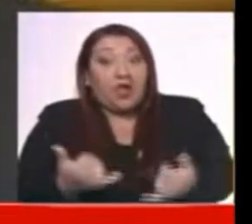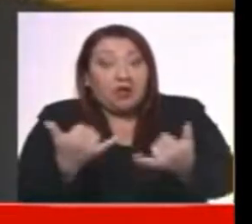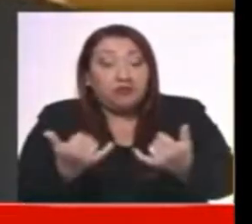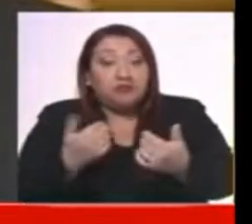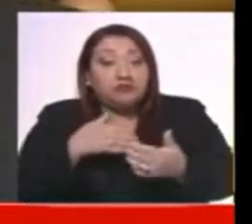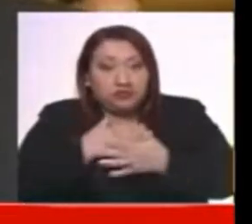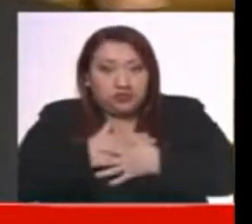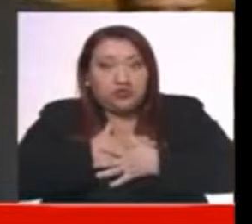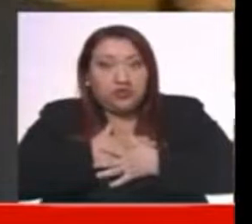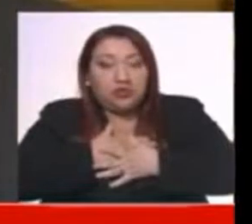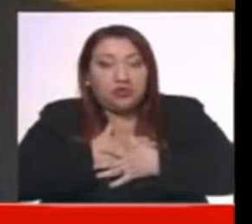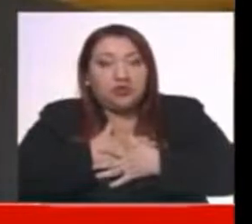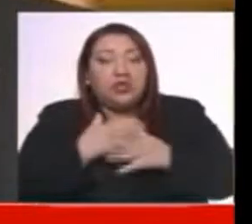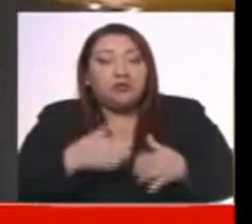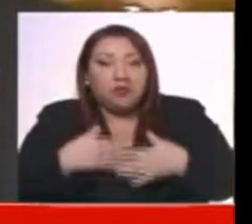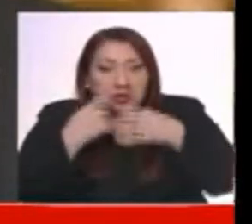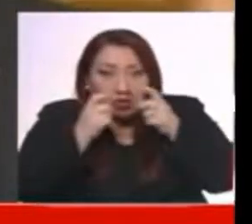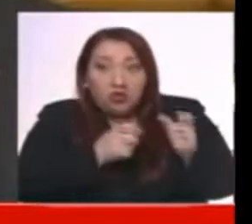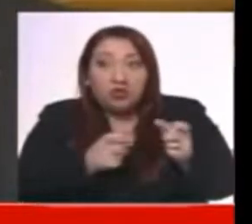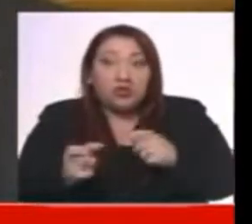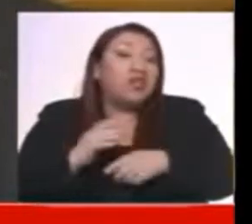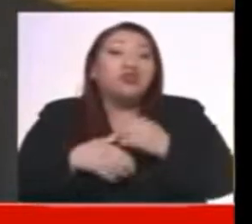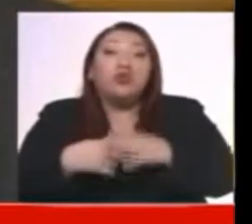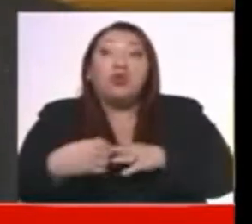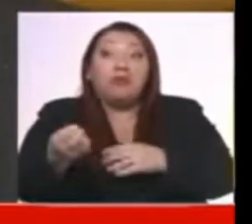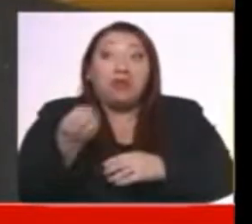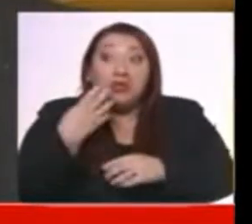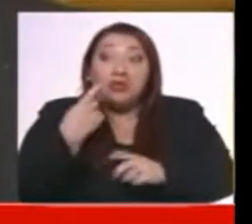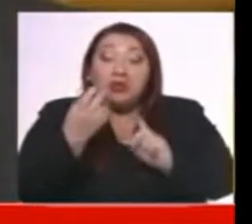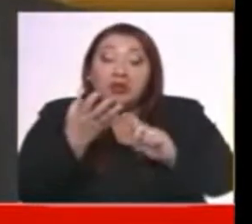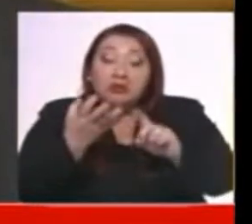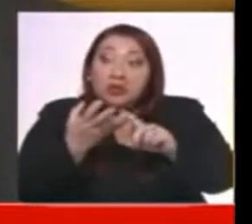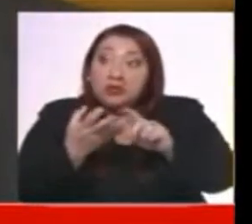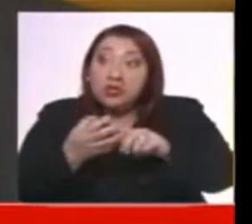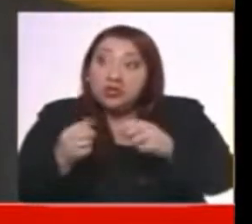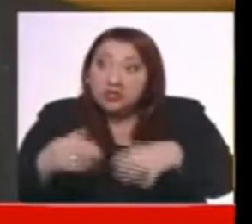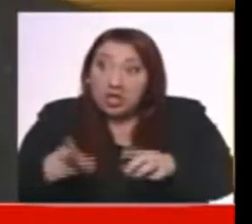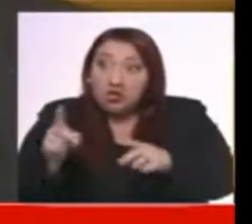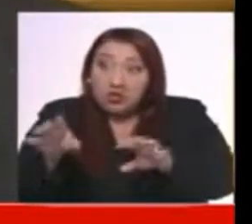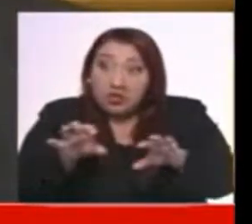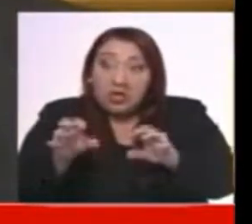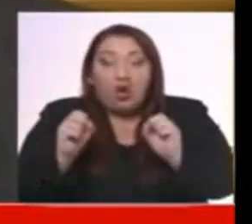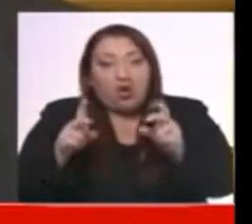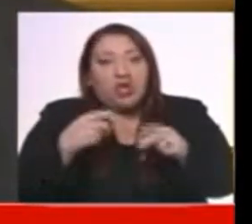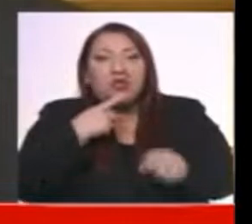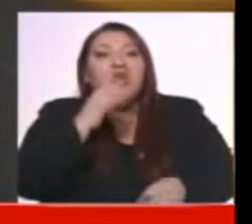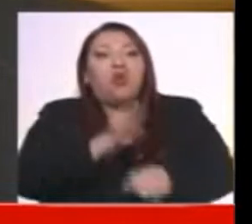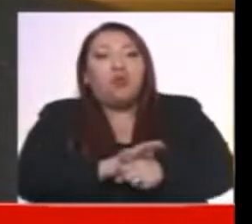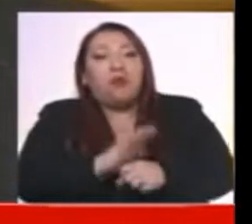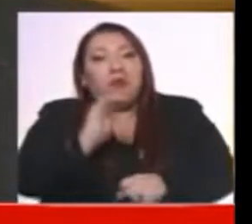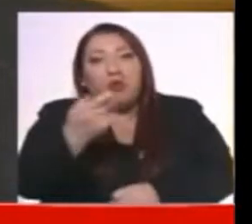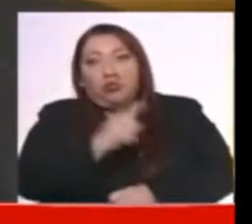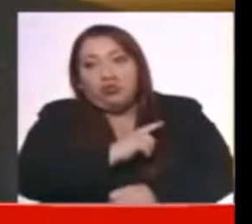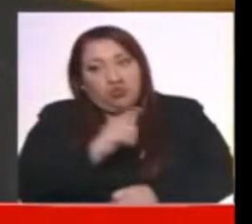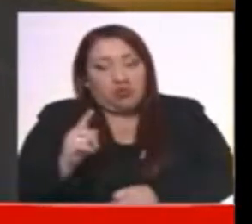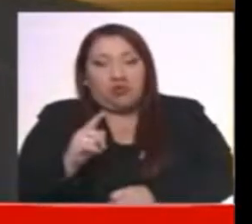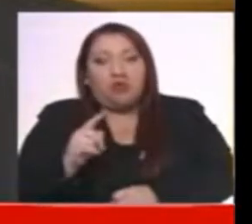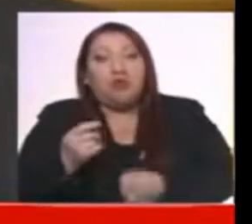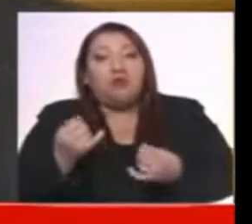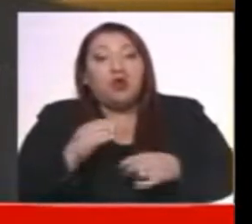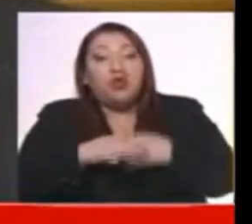¿no? De verificar que los compromisos, lo anunciado, se cumpla, ¿no? Porque ha generado expectativa